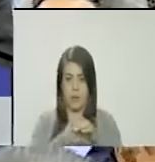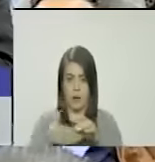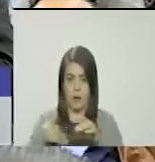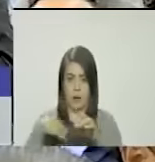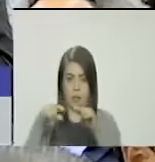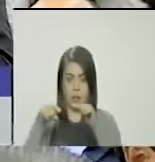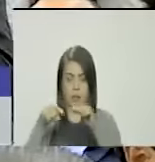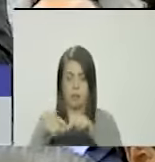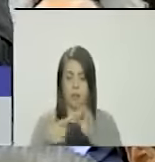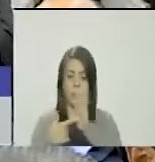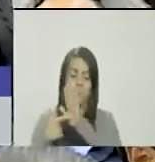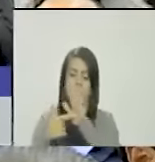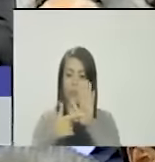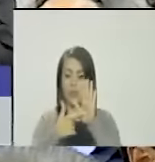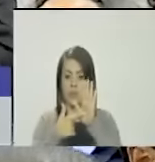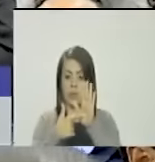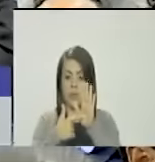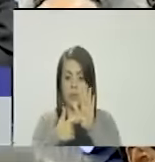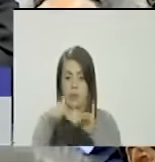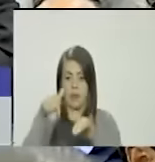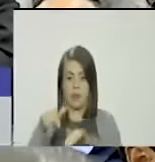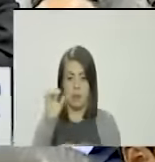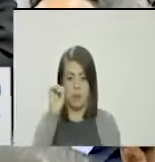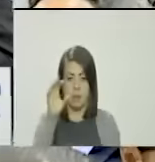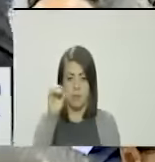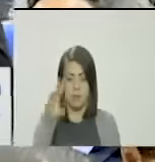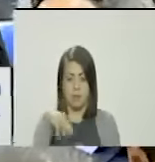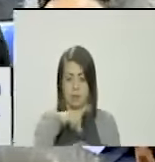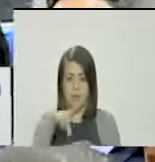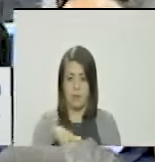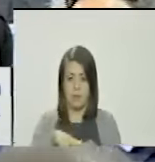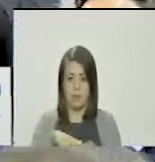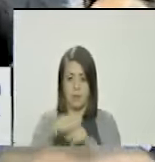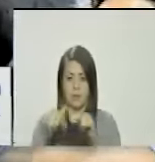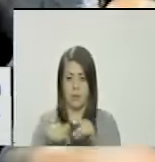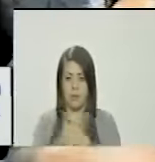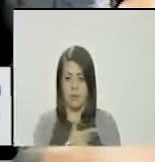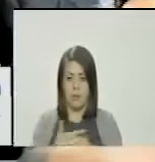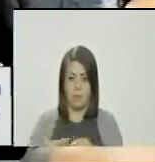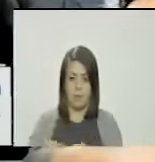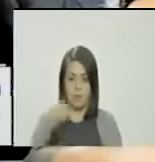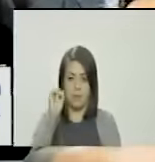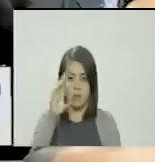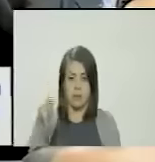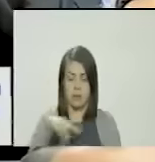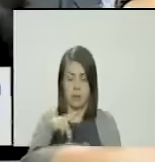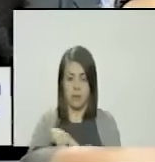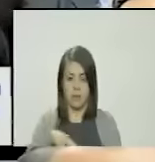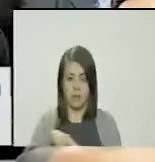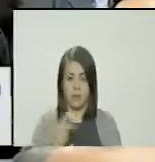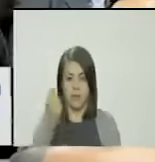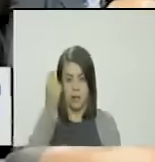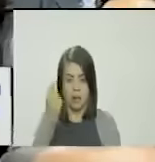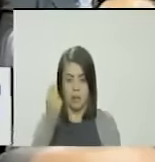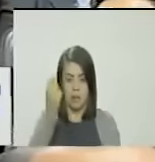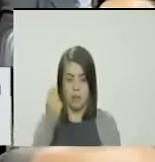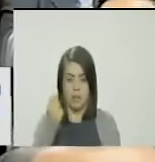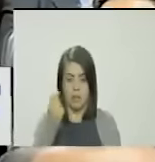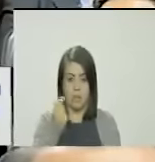queremos presentar ante este Parlamento, ante la presidencia de la Asamblea Nacional, al